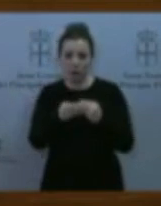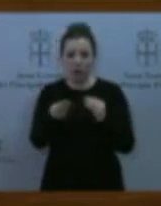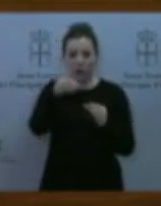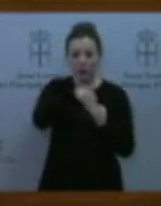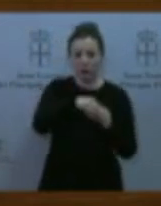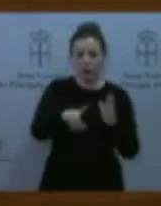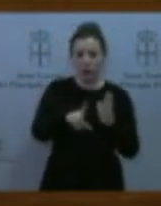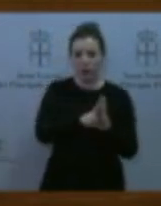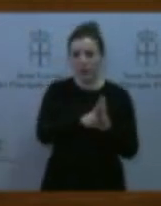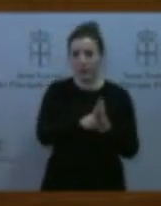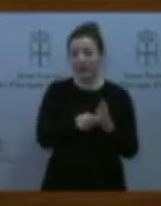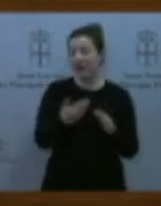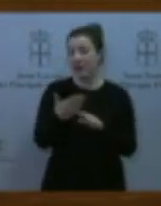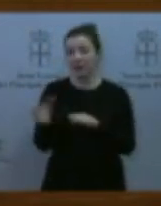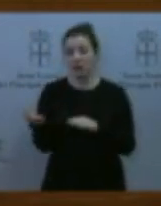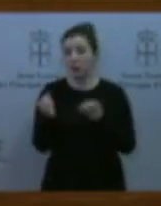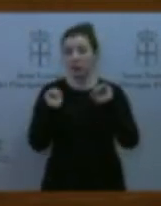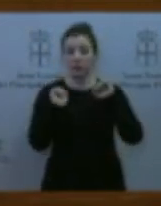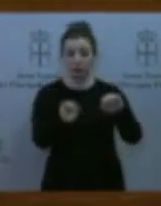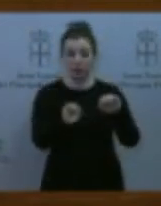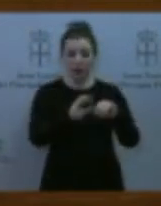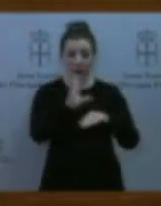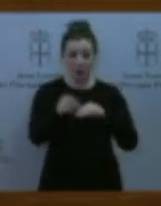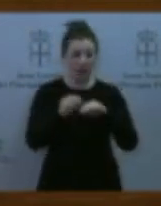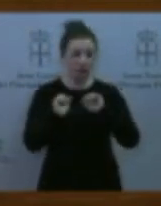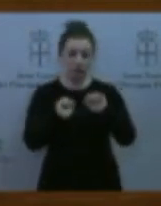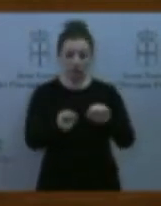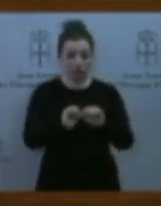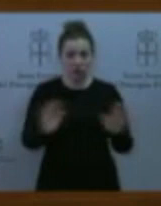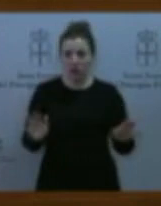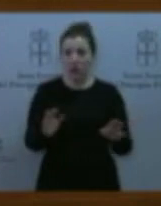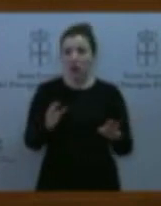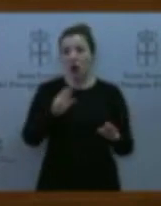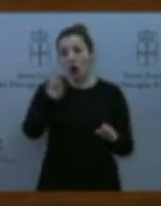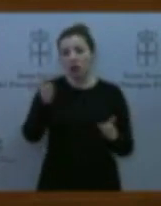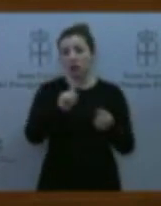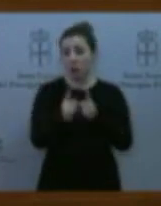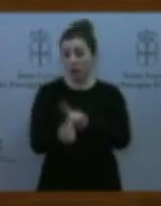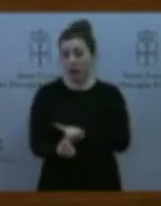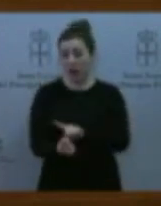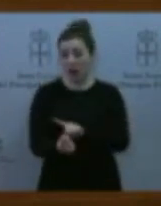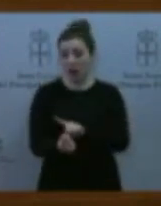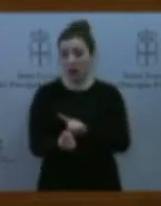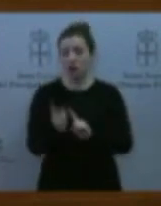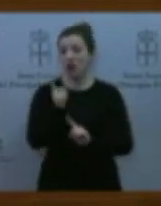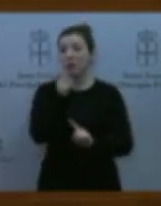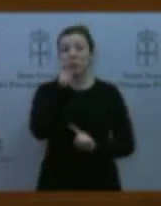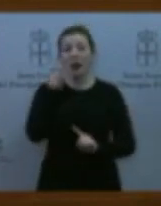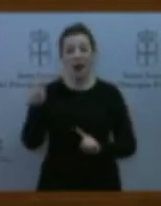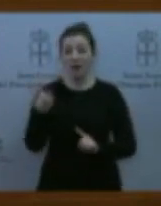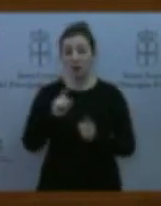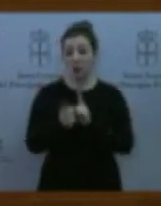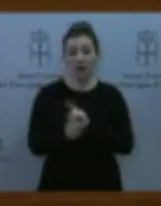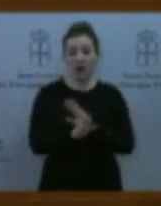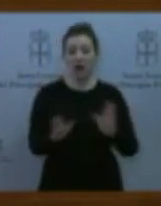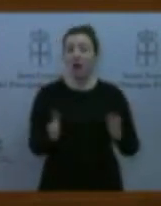rechazadas y entre ellas las que modificaban incluso exclusivamente terminología, la importancia de cómo llamamos a las cosas y